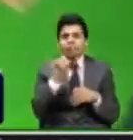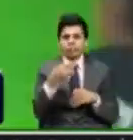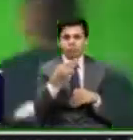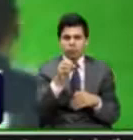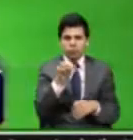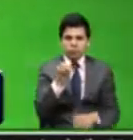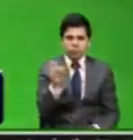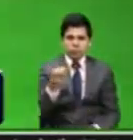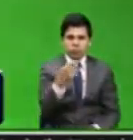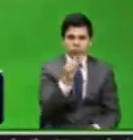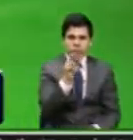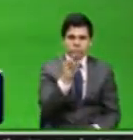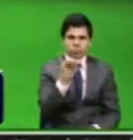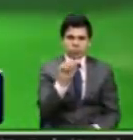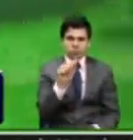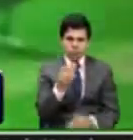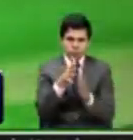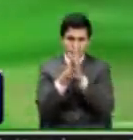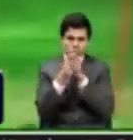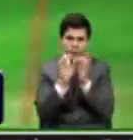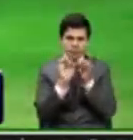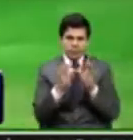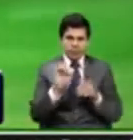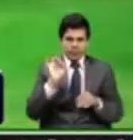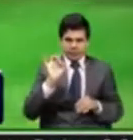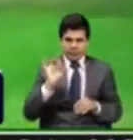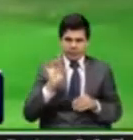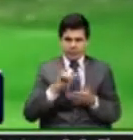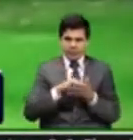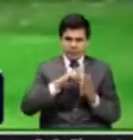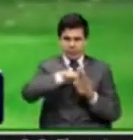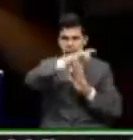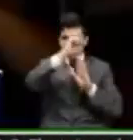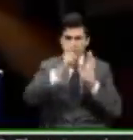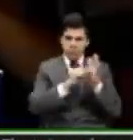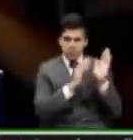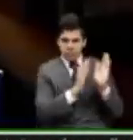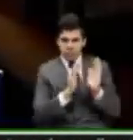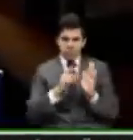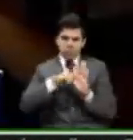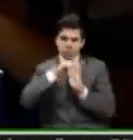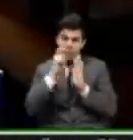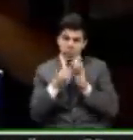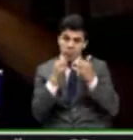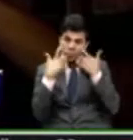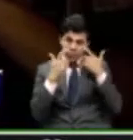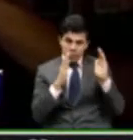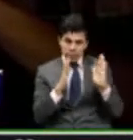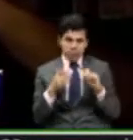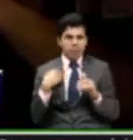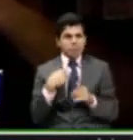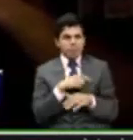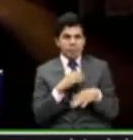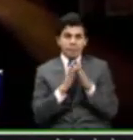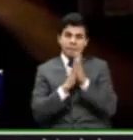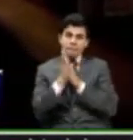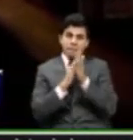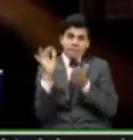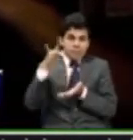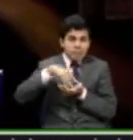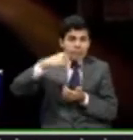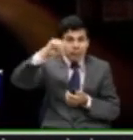García. 15 fechas sin conocer el triunfo sumaron los de la frontera. Es frustrante para nosotros no sacar resultados de local y